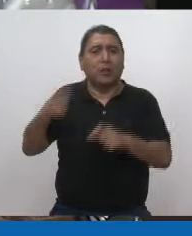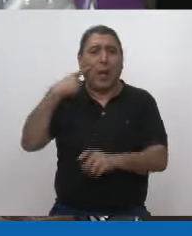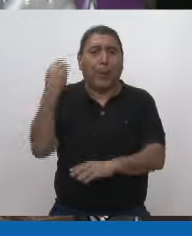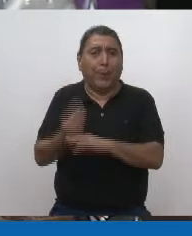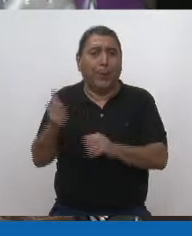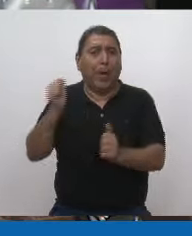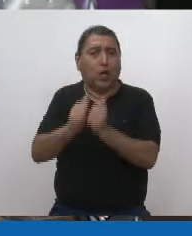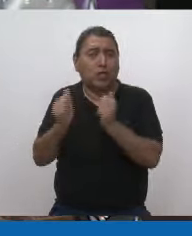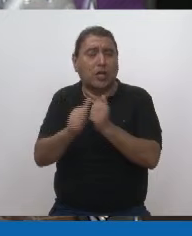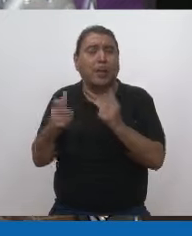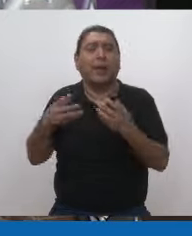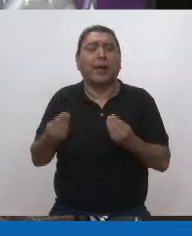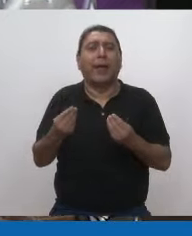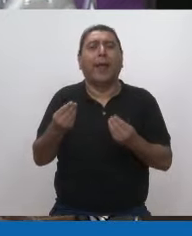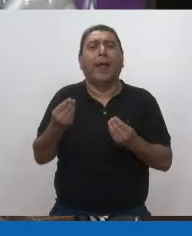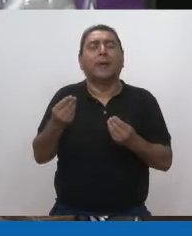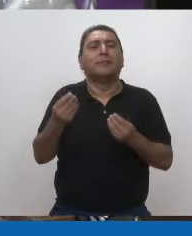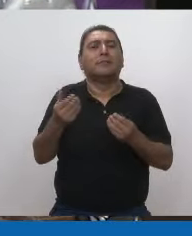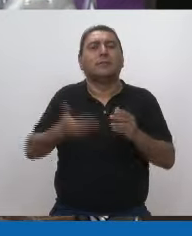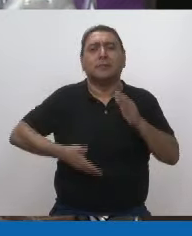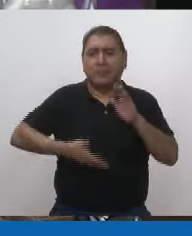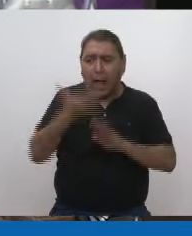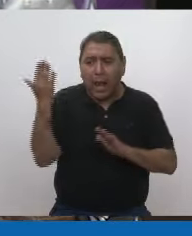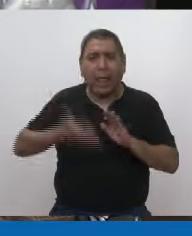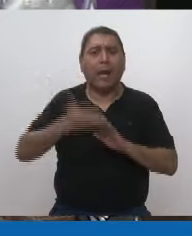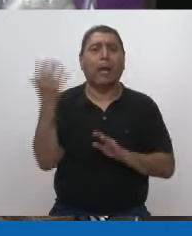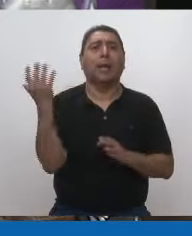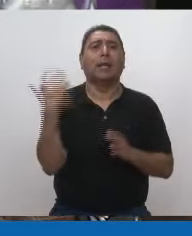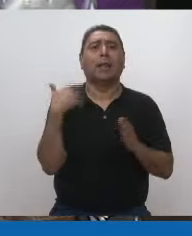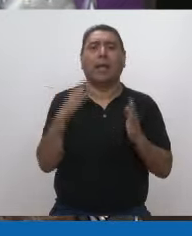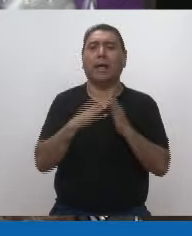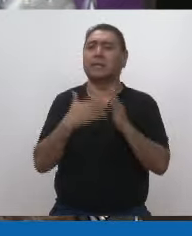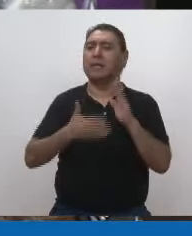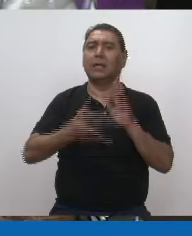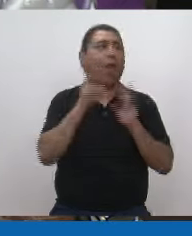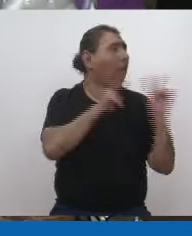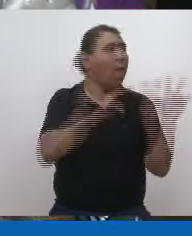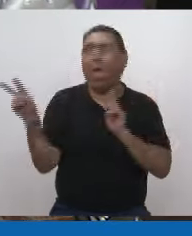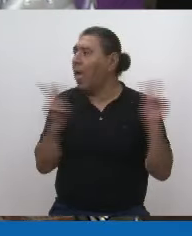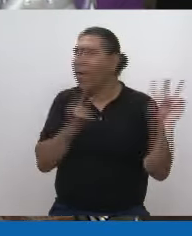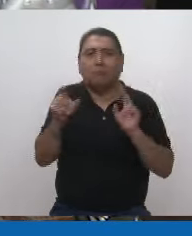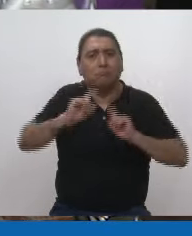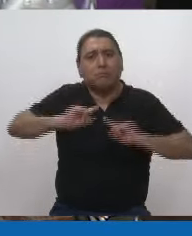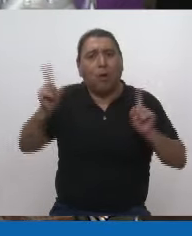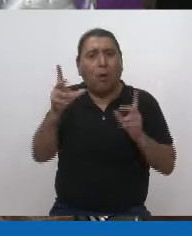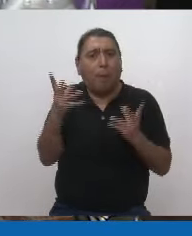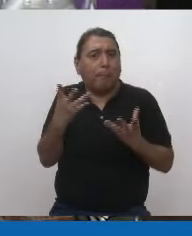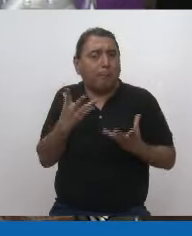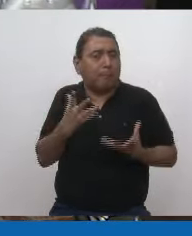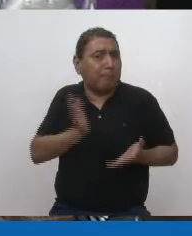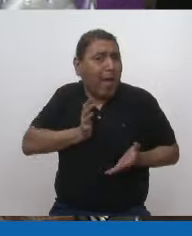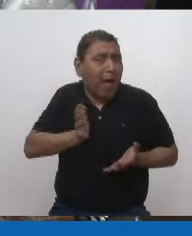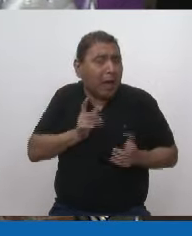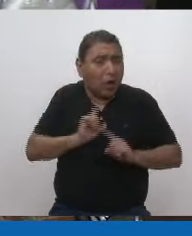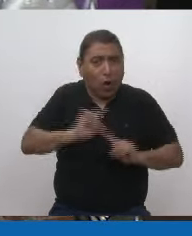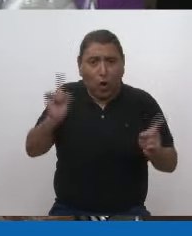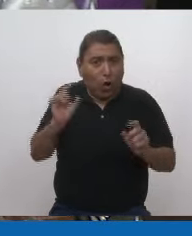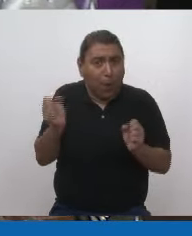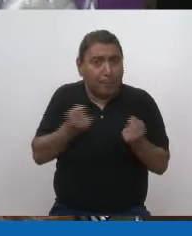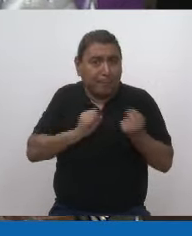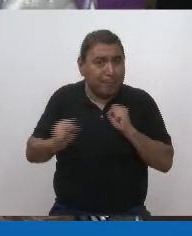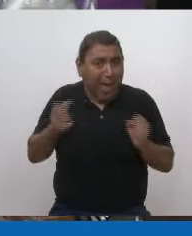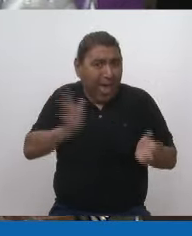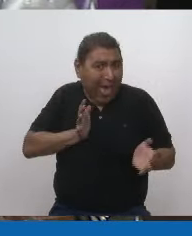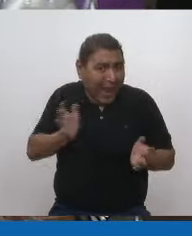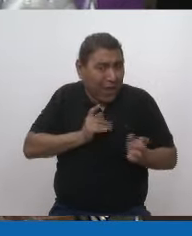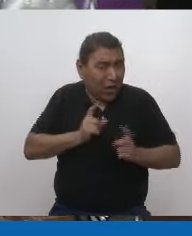que volvamos a poder salir de casa sin mirar a los costados, sin tener pánico, pánico